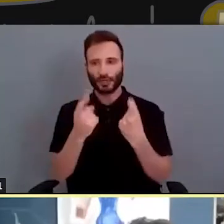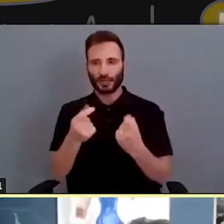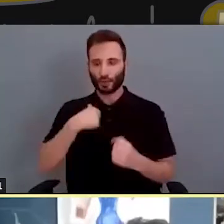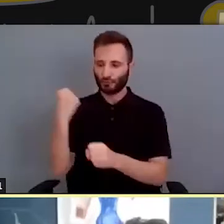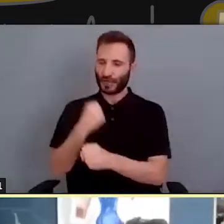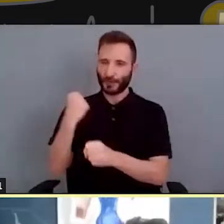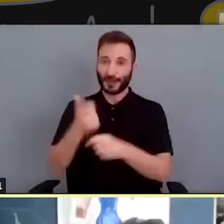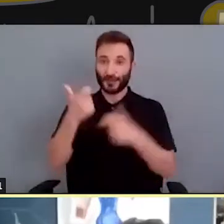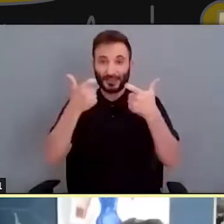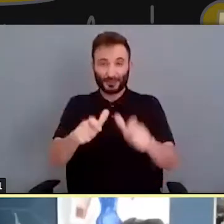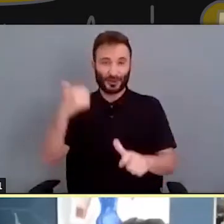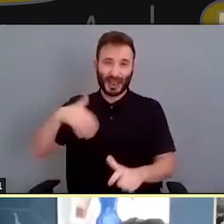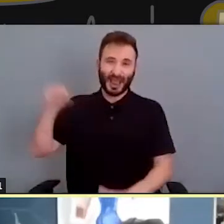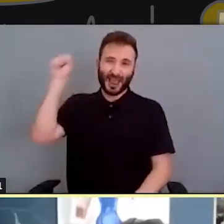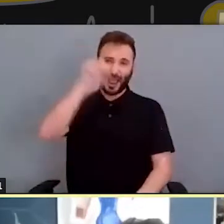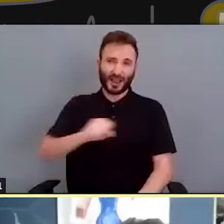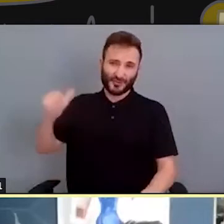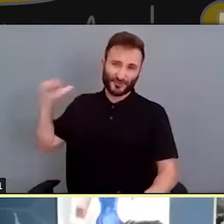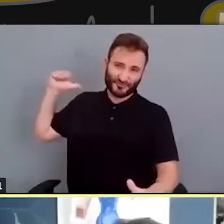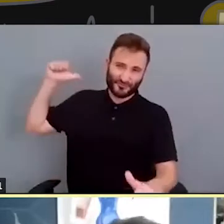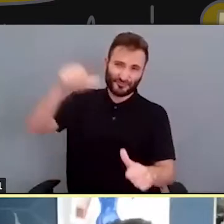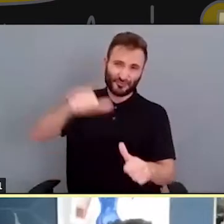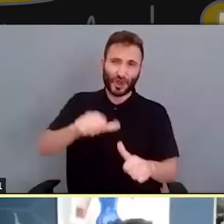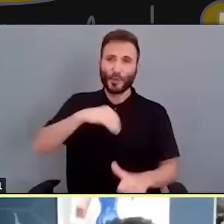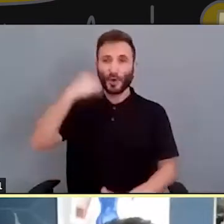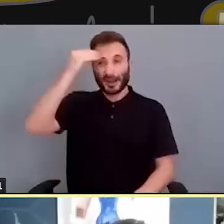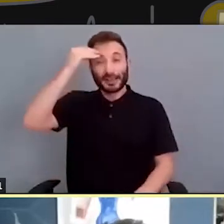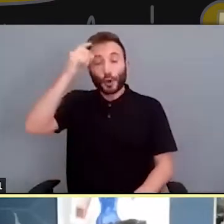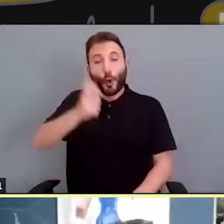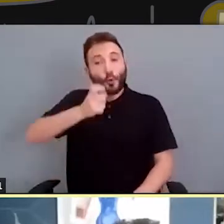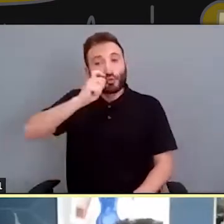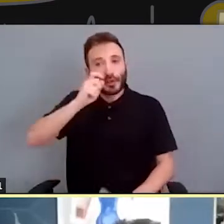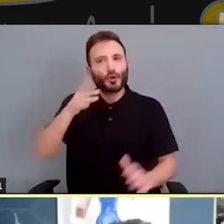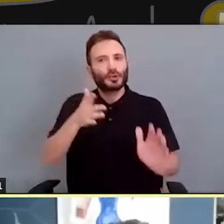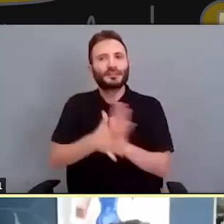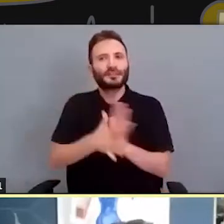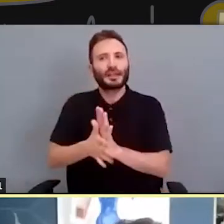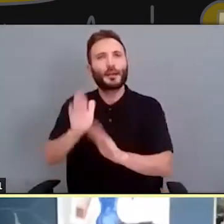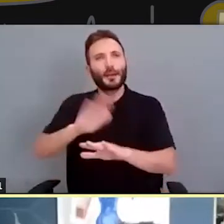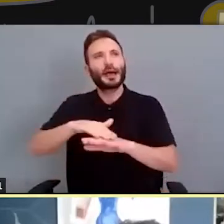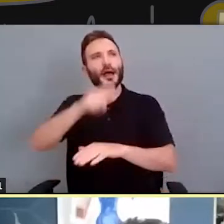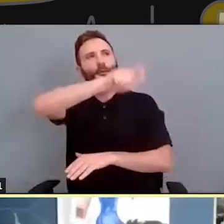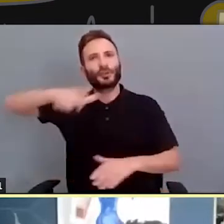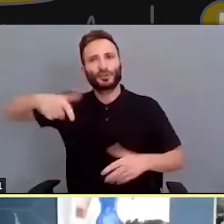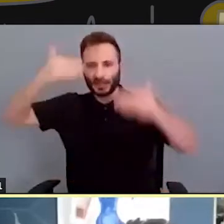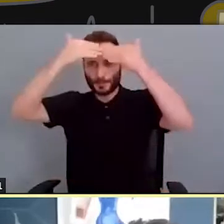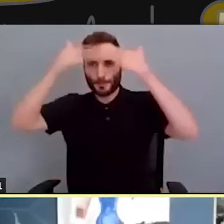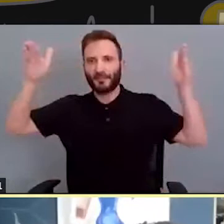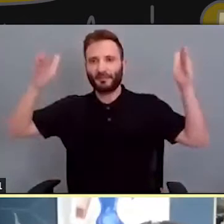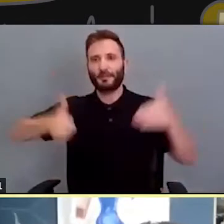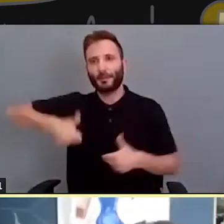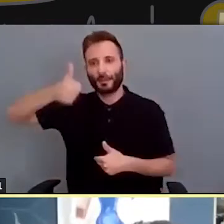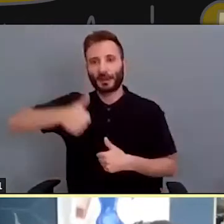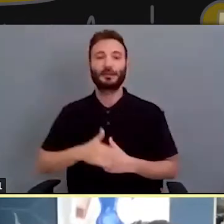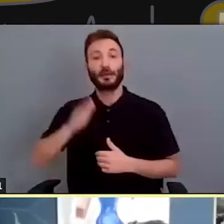sector pues muchísimos años, porque creo que el turismo sirve para este tipo de apertura y intercambio. La próxima